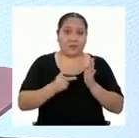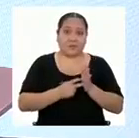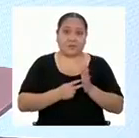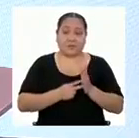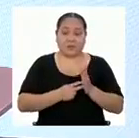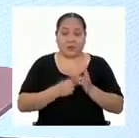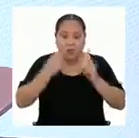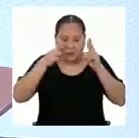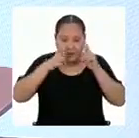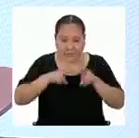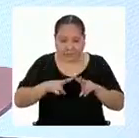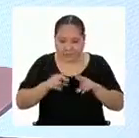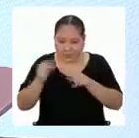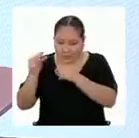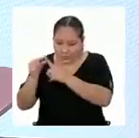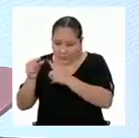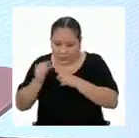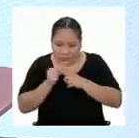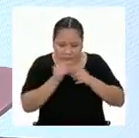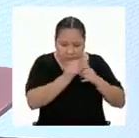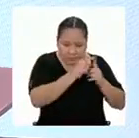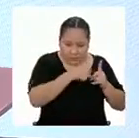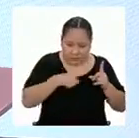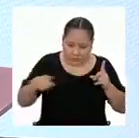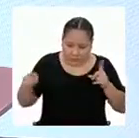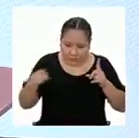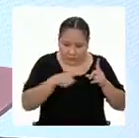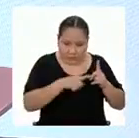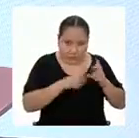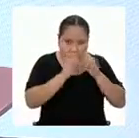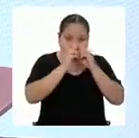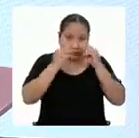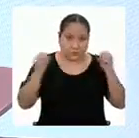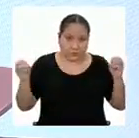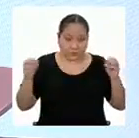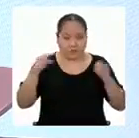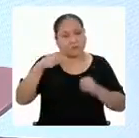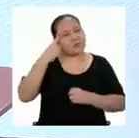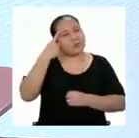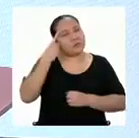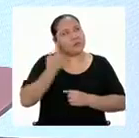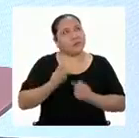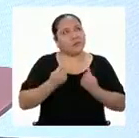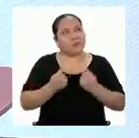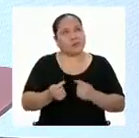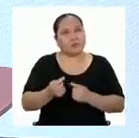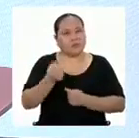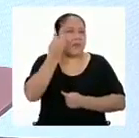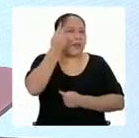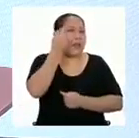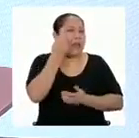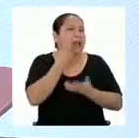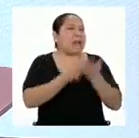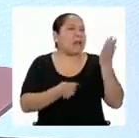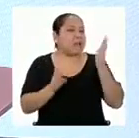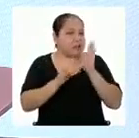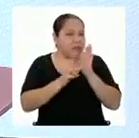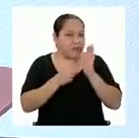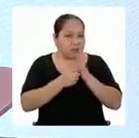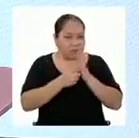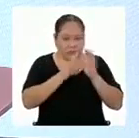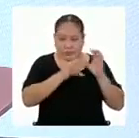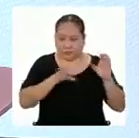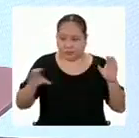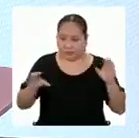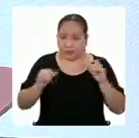palabra es observar las palabras que la rodean y tratar así de inferir o deducir su significado por el contexto, para